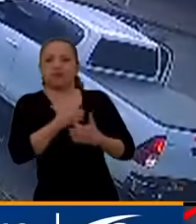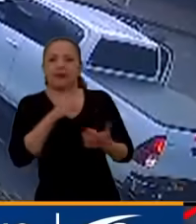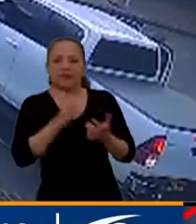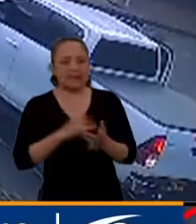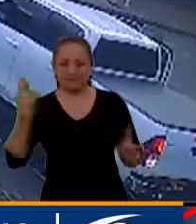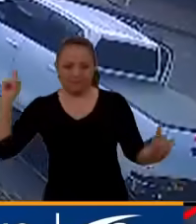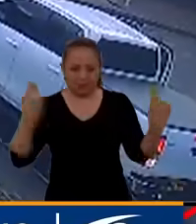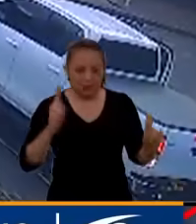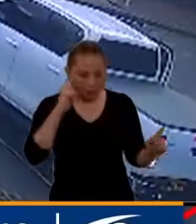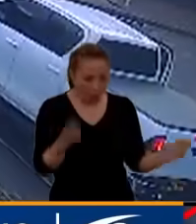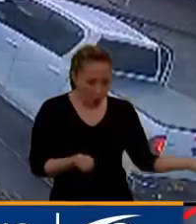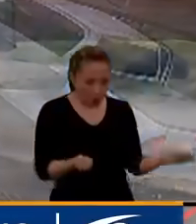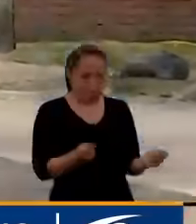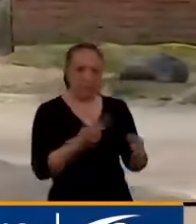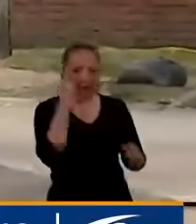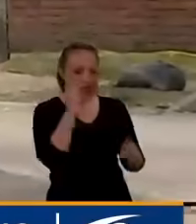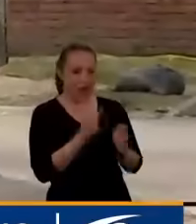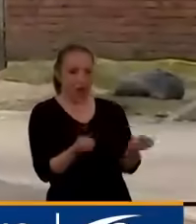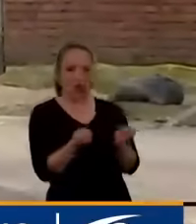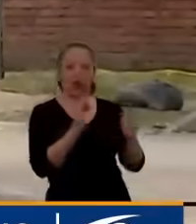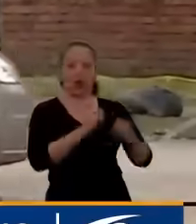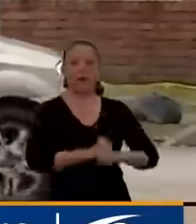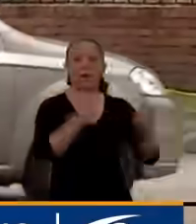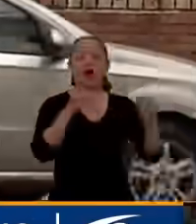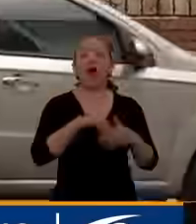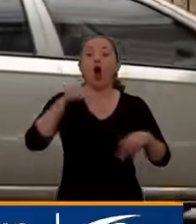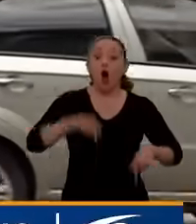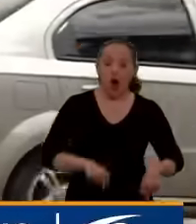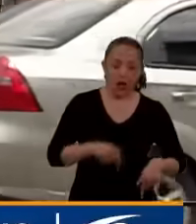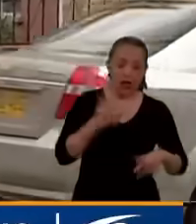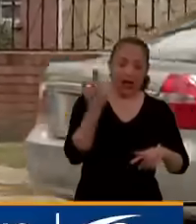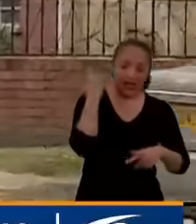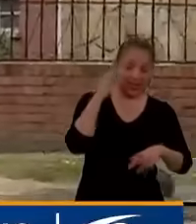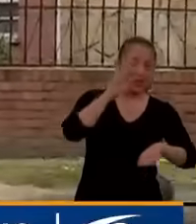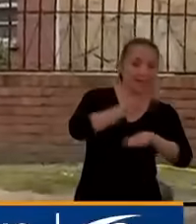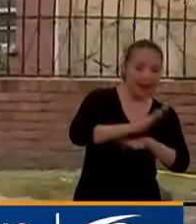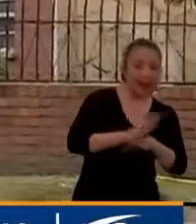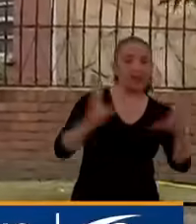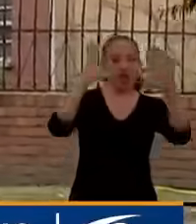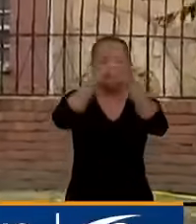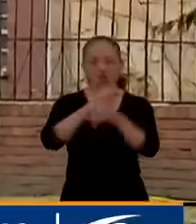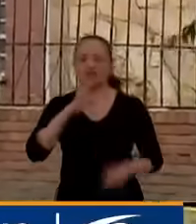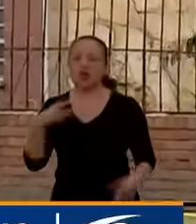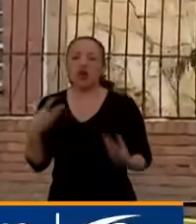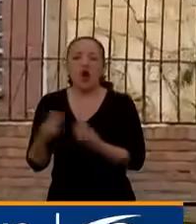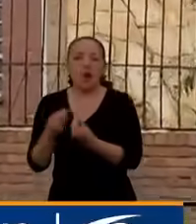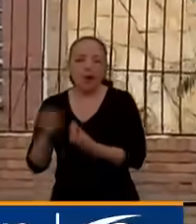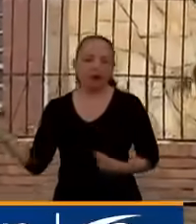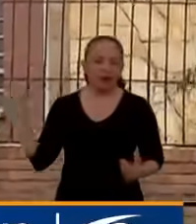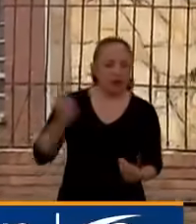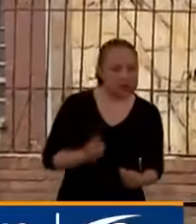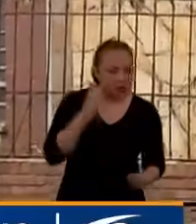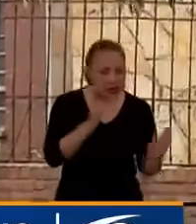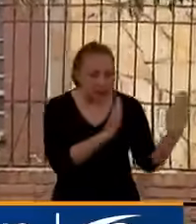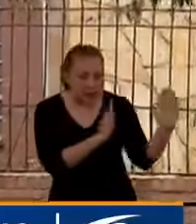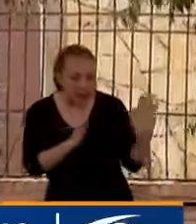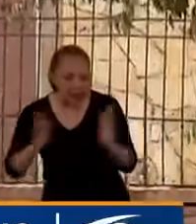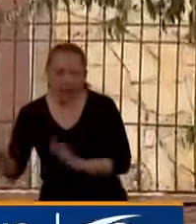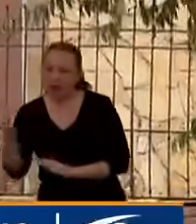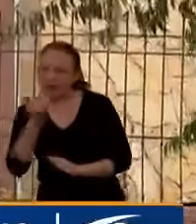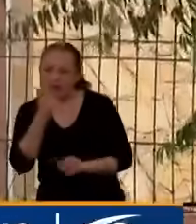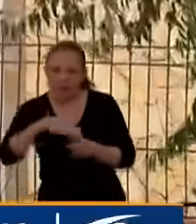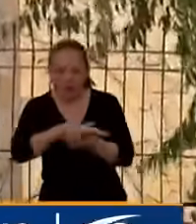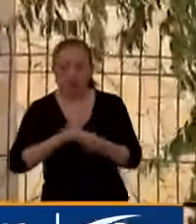detonación controlada. Aquí, en horas de la tarde y de la noche, estuvo, por supuesto, mi compañero Juan Carlos Pardo, quien le hizo seguimiento a toda esta situación y nos